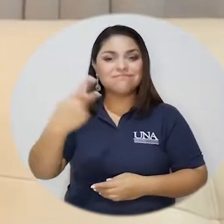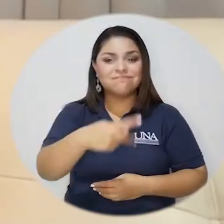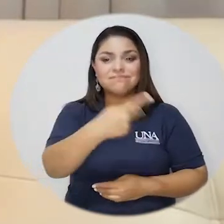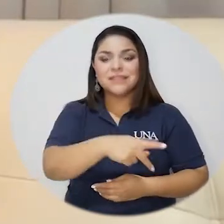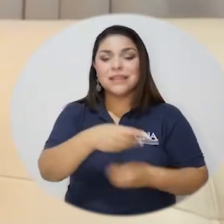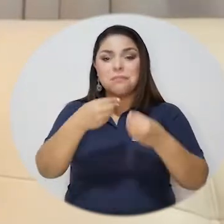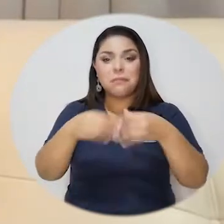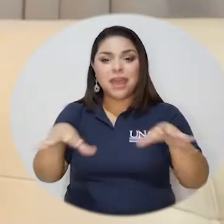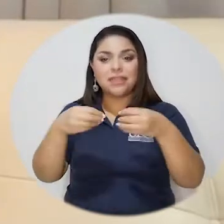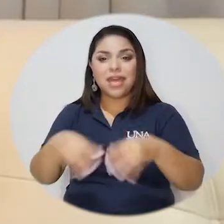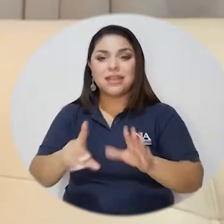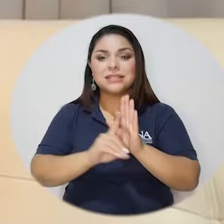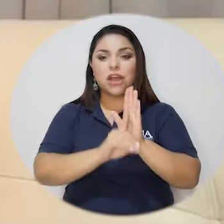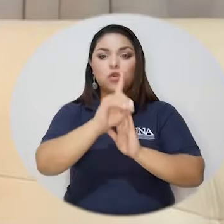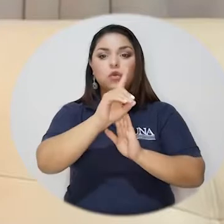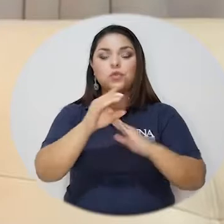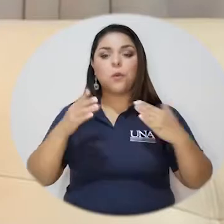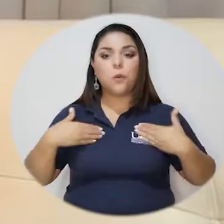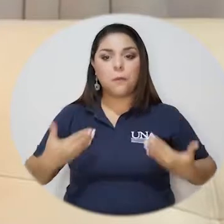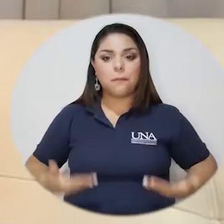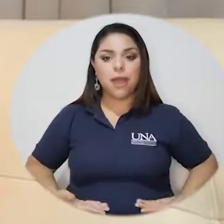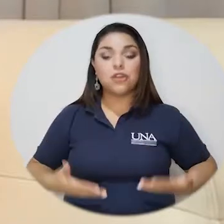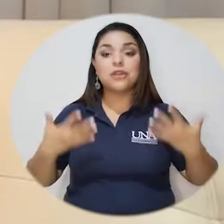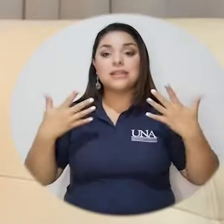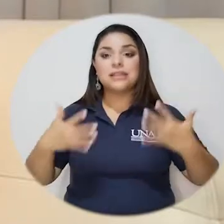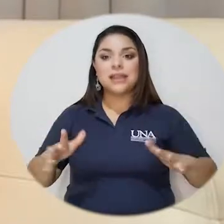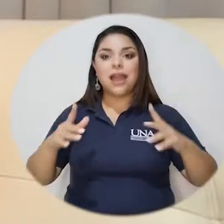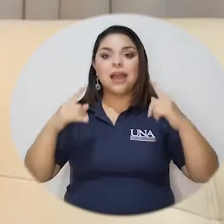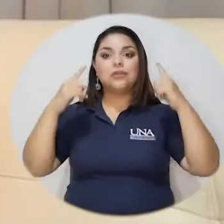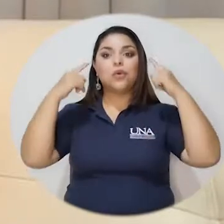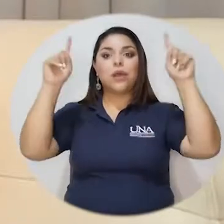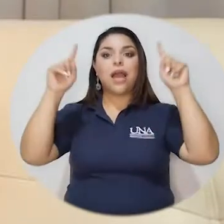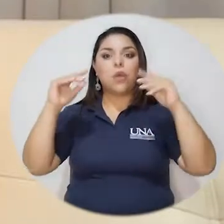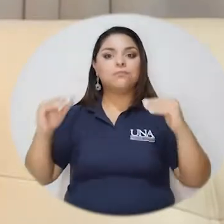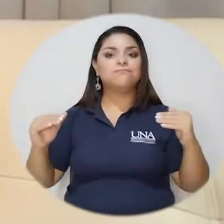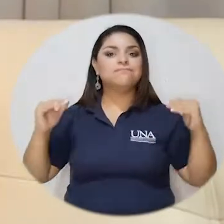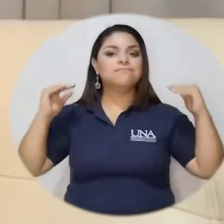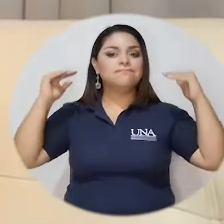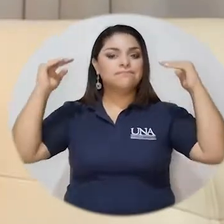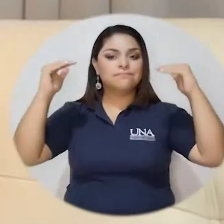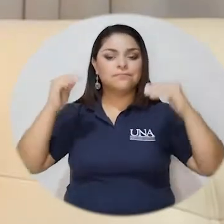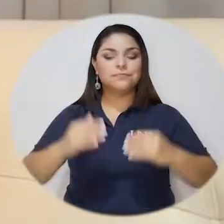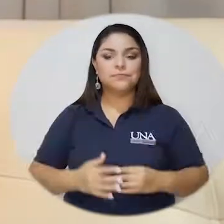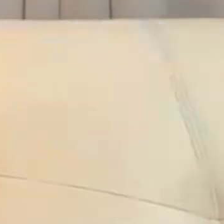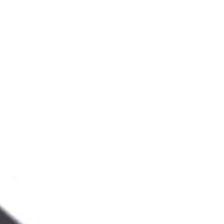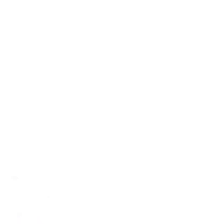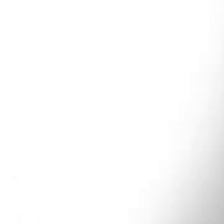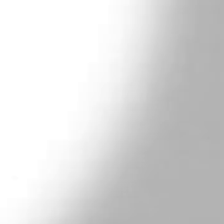las pérdidas en materia de desarrollo humano ya ha alcanzado niveles mucho más